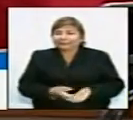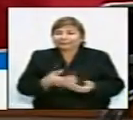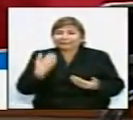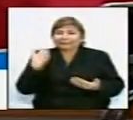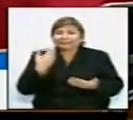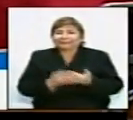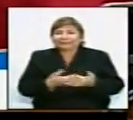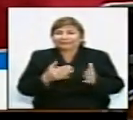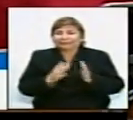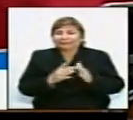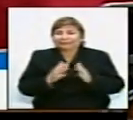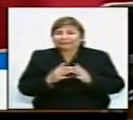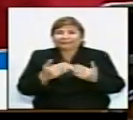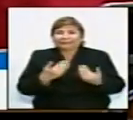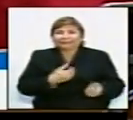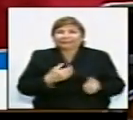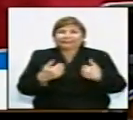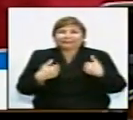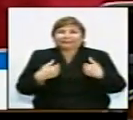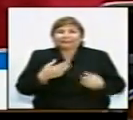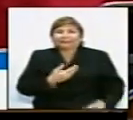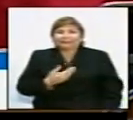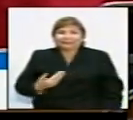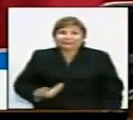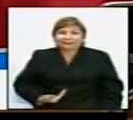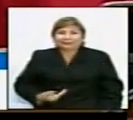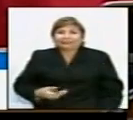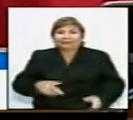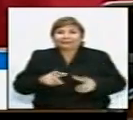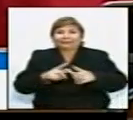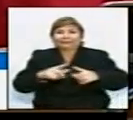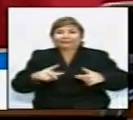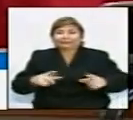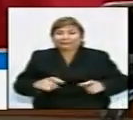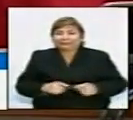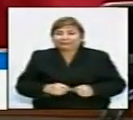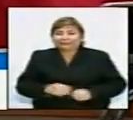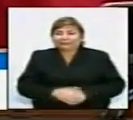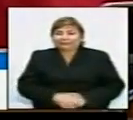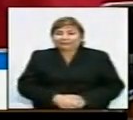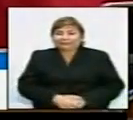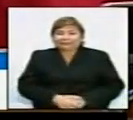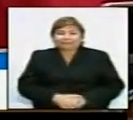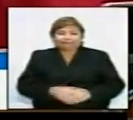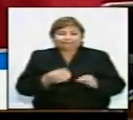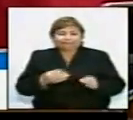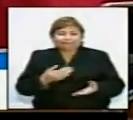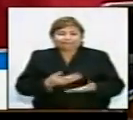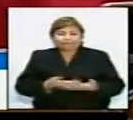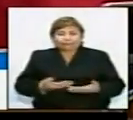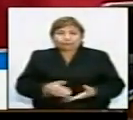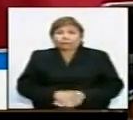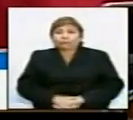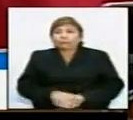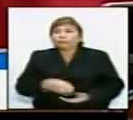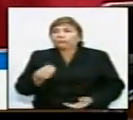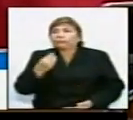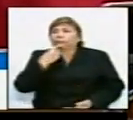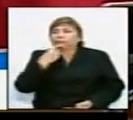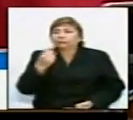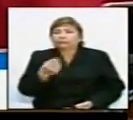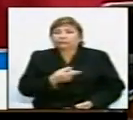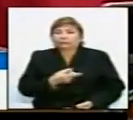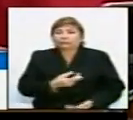gobierno nacional con el gobierno regional y con el gobierno local es uno de los temas más esenciales, porque son